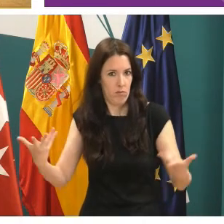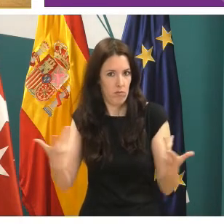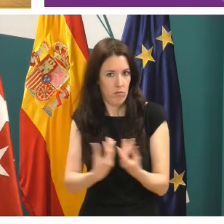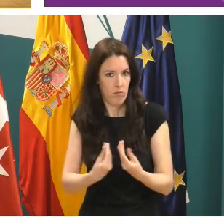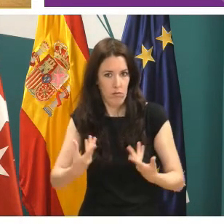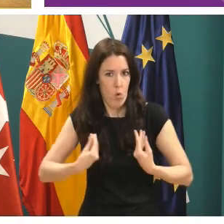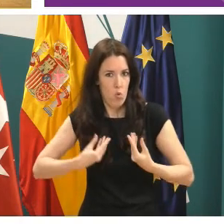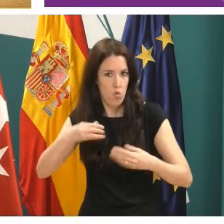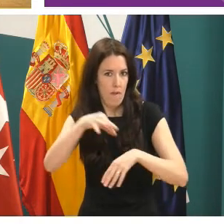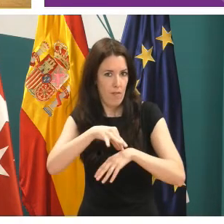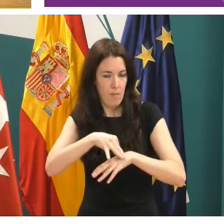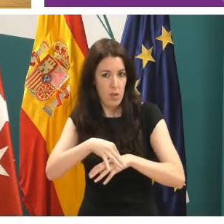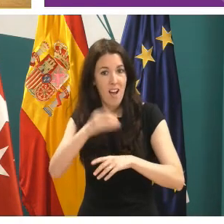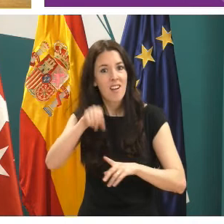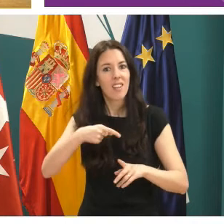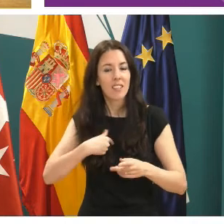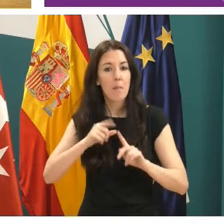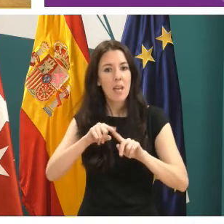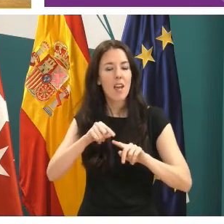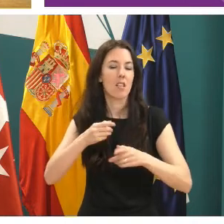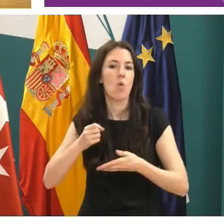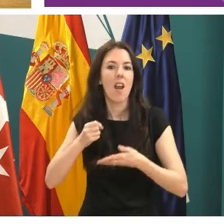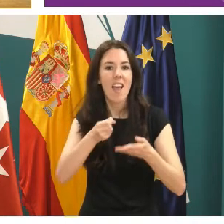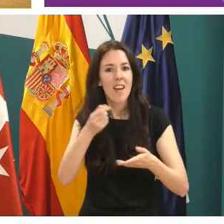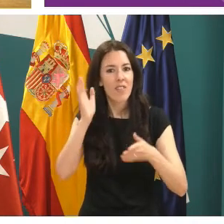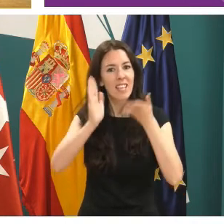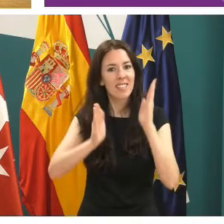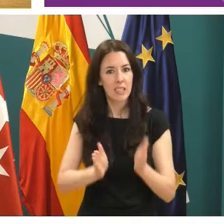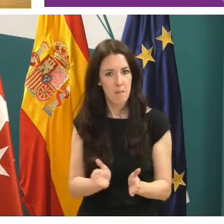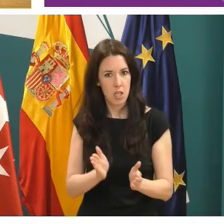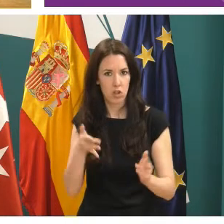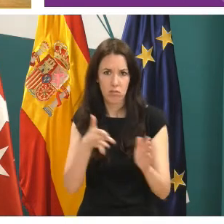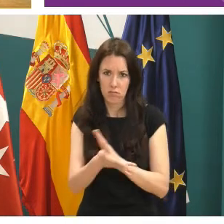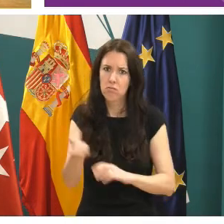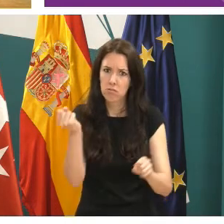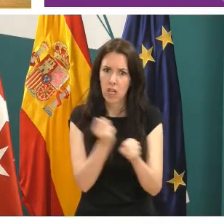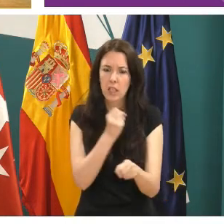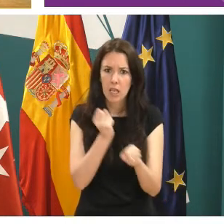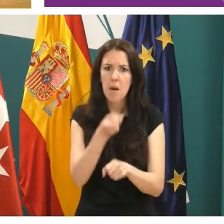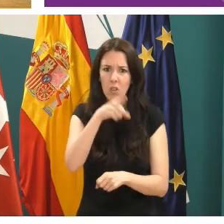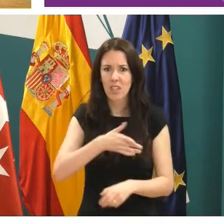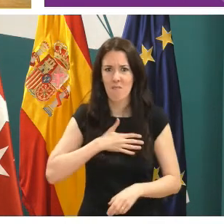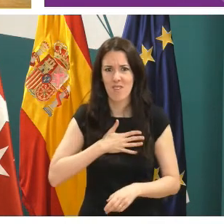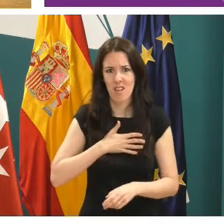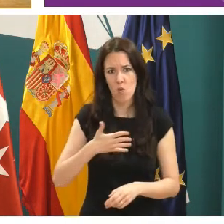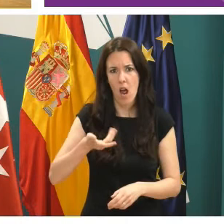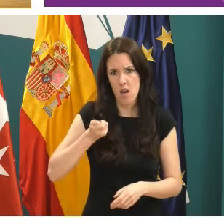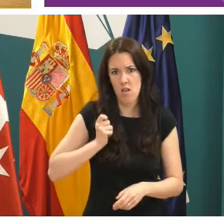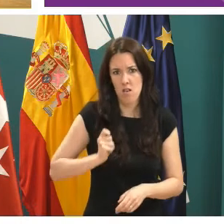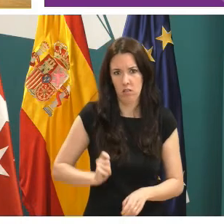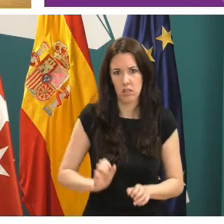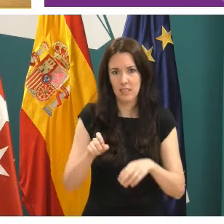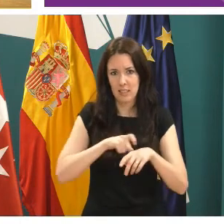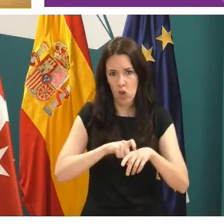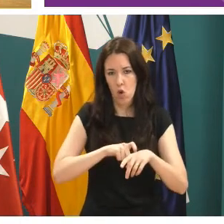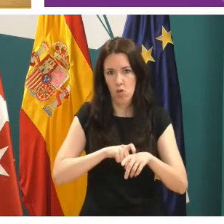la enfermedad. La adherencia al tratamiento, ese es un trabajo que es muy también del profesional de la psicología, ¿no? Que